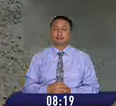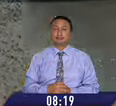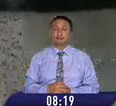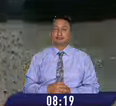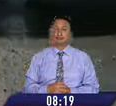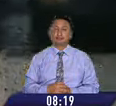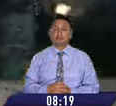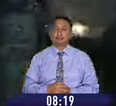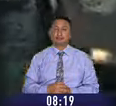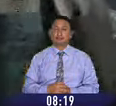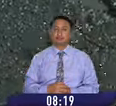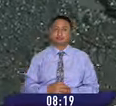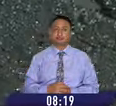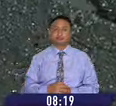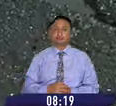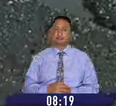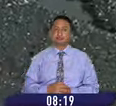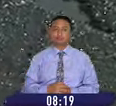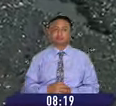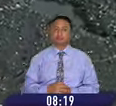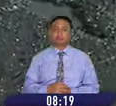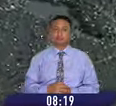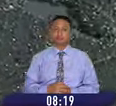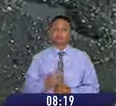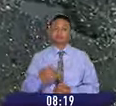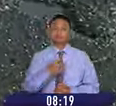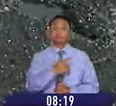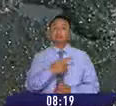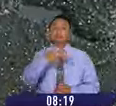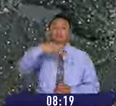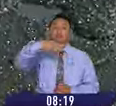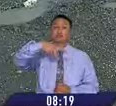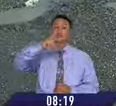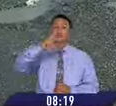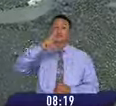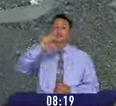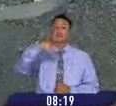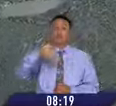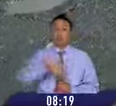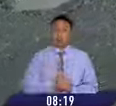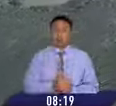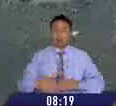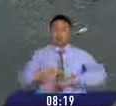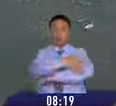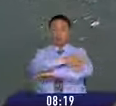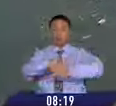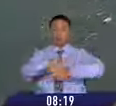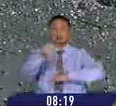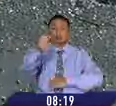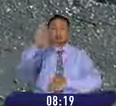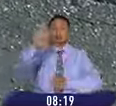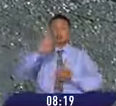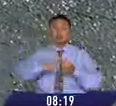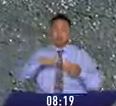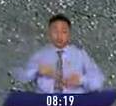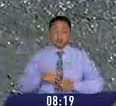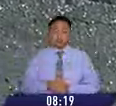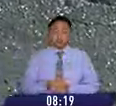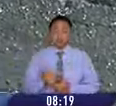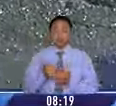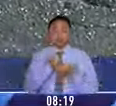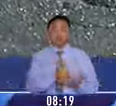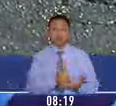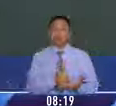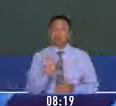Hace meses esta fuga de agua apareció sobre la calle Gualberto Pérez, en el sector de Chiriacu, al sur de Quito, sin que nadie